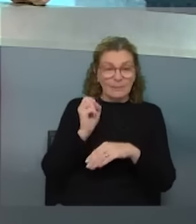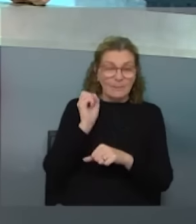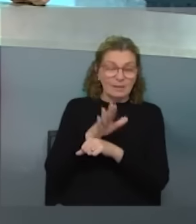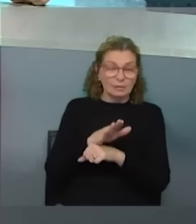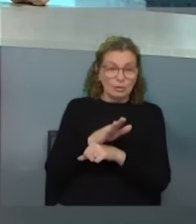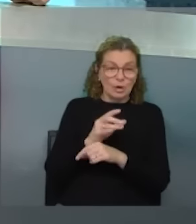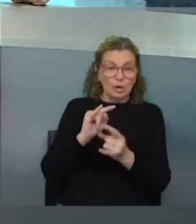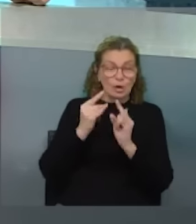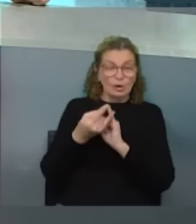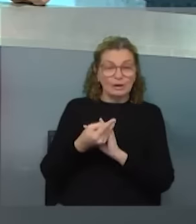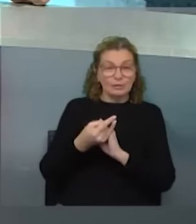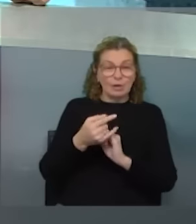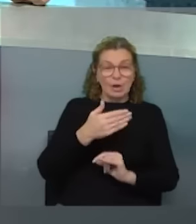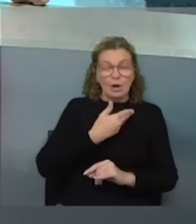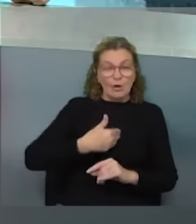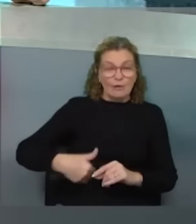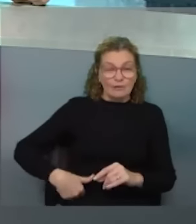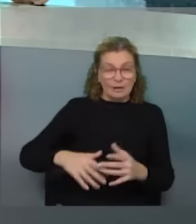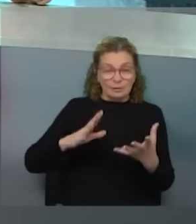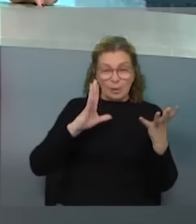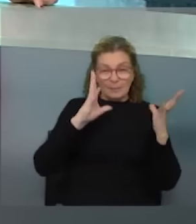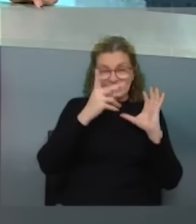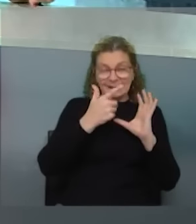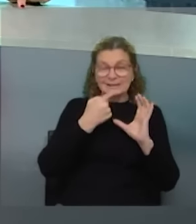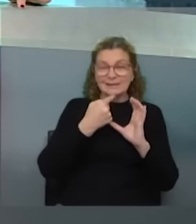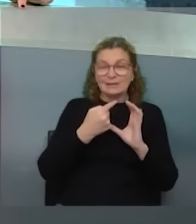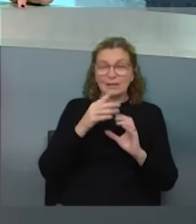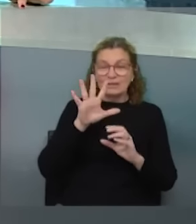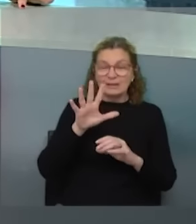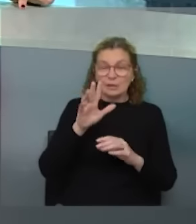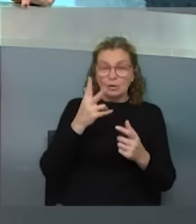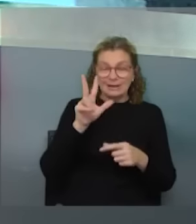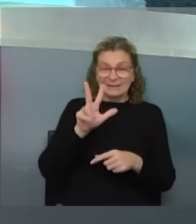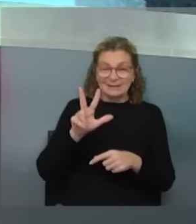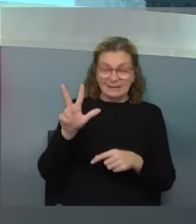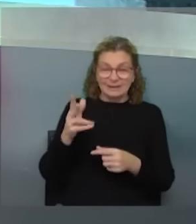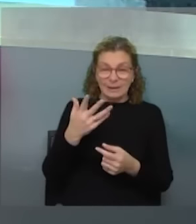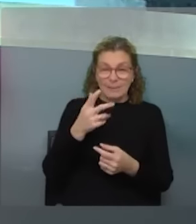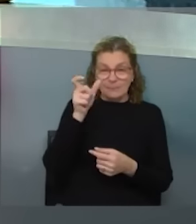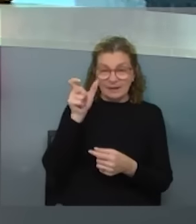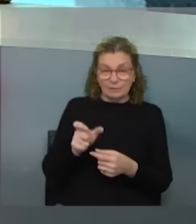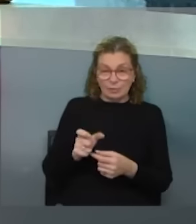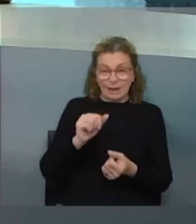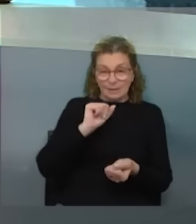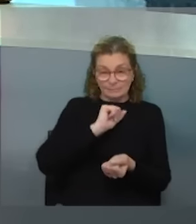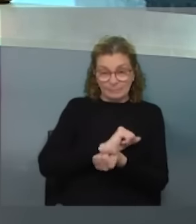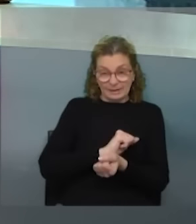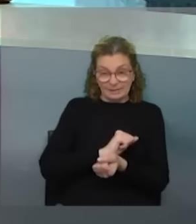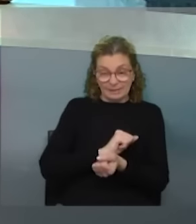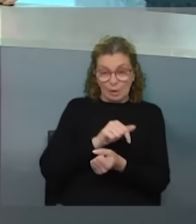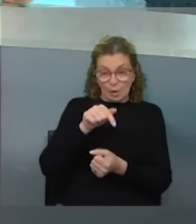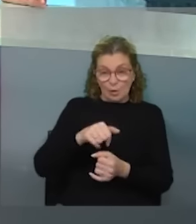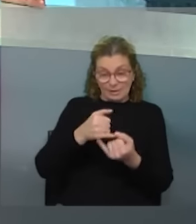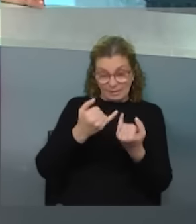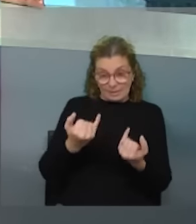argentino el gobierno del presidente Javier Miley cinco de estas 33 personas aún siguen presas el día de hoy y varias